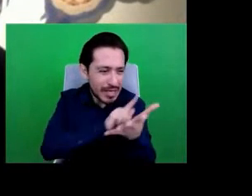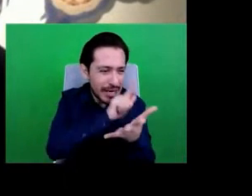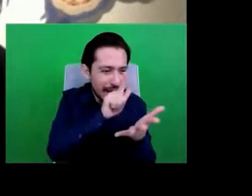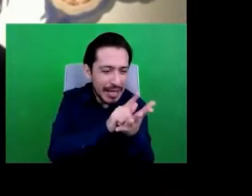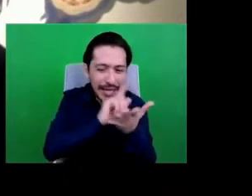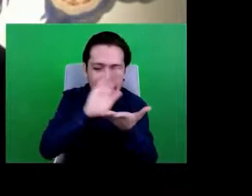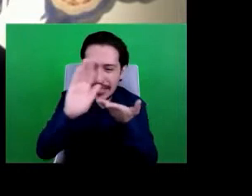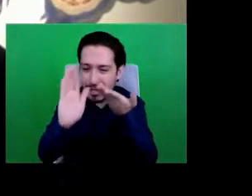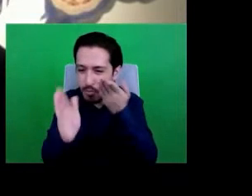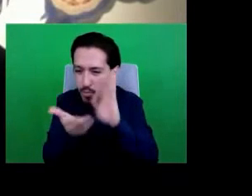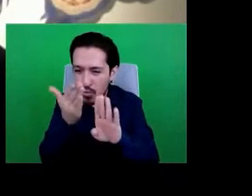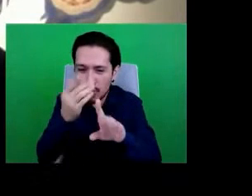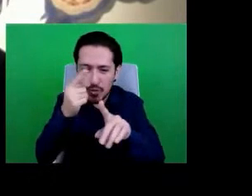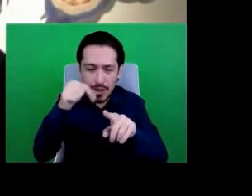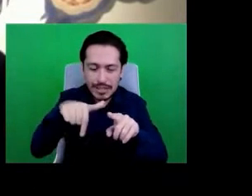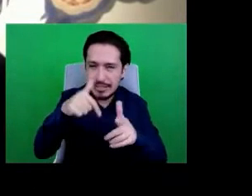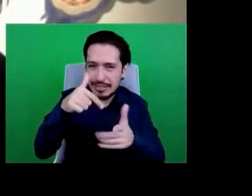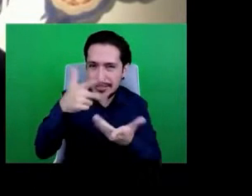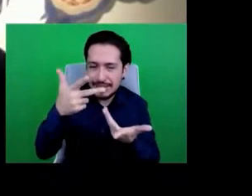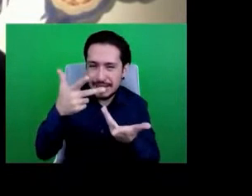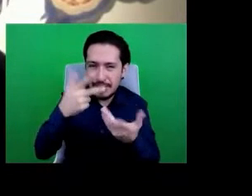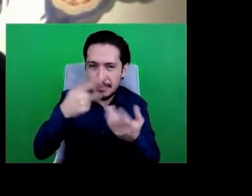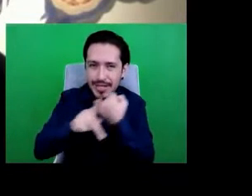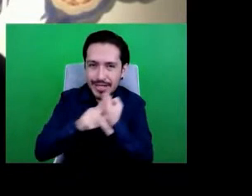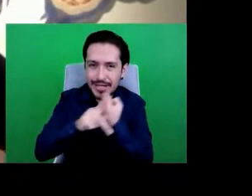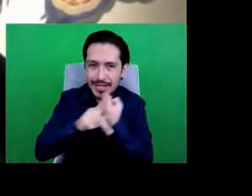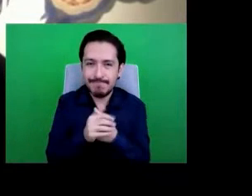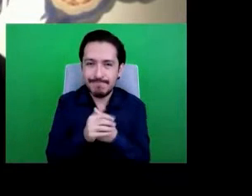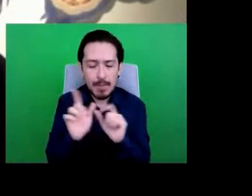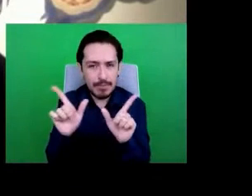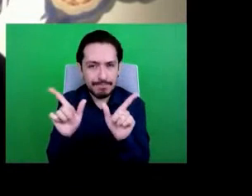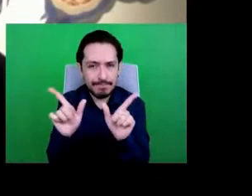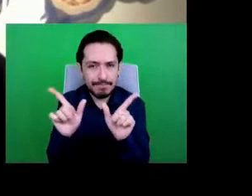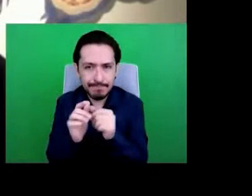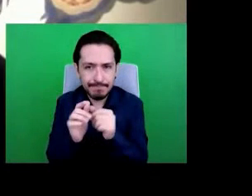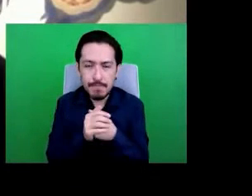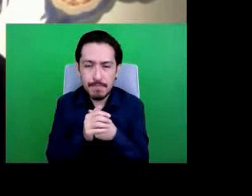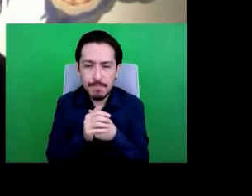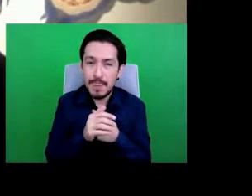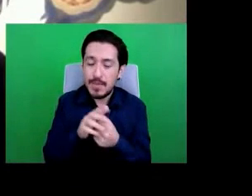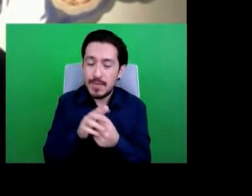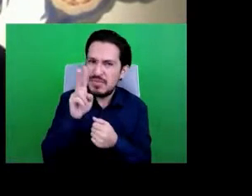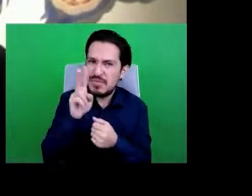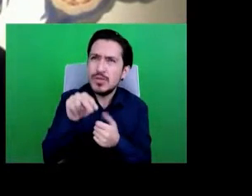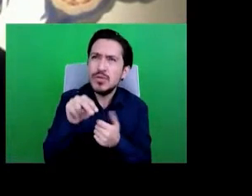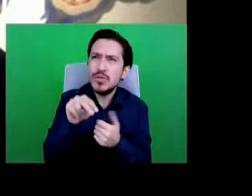Para concluir, es difícil olvidar que la política cultural no es